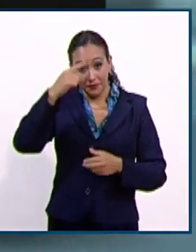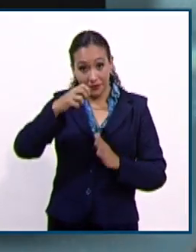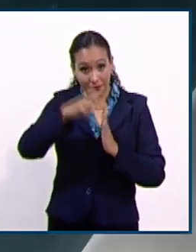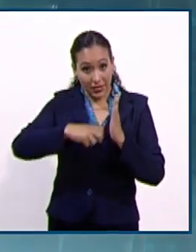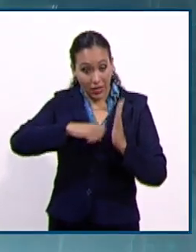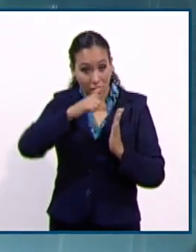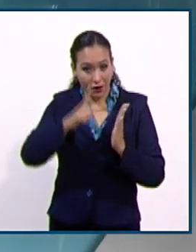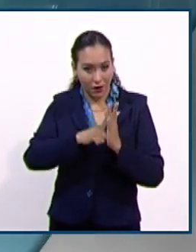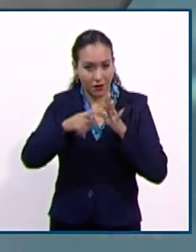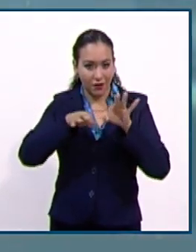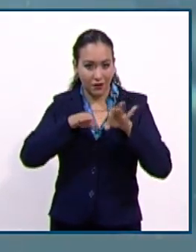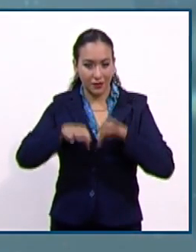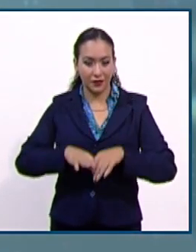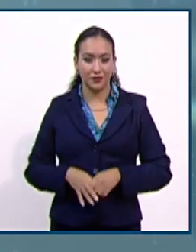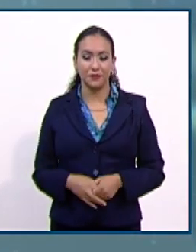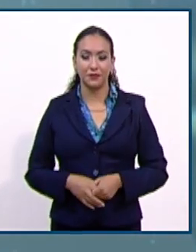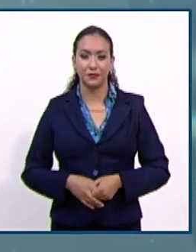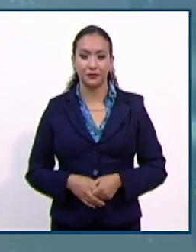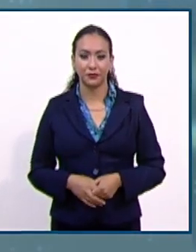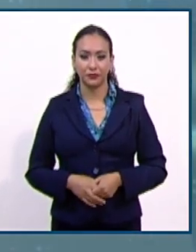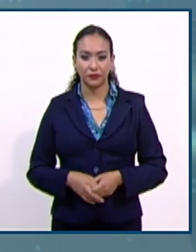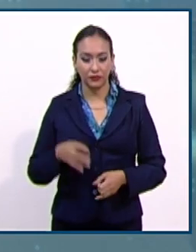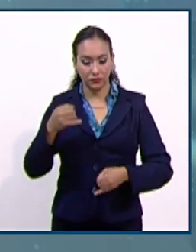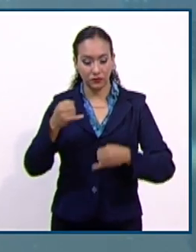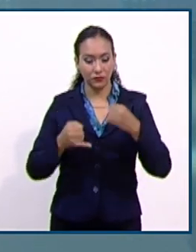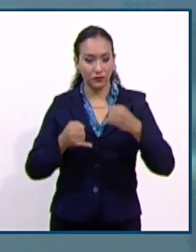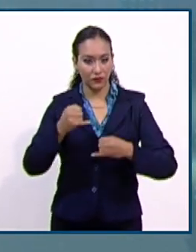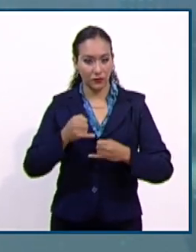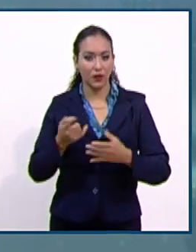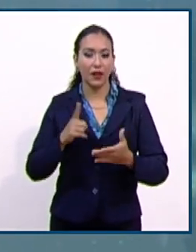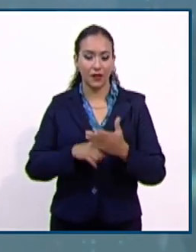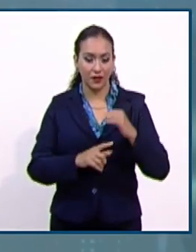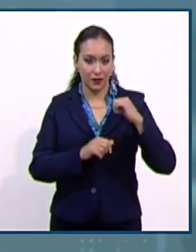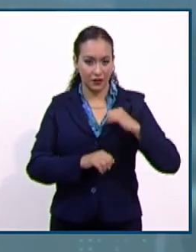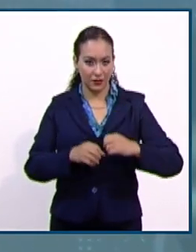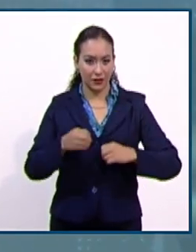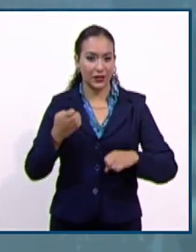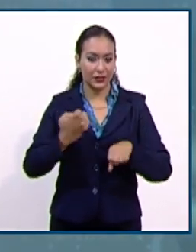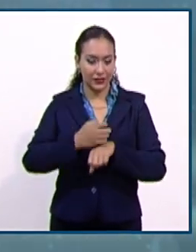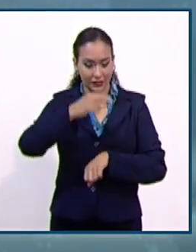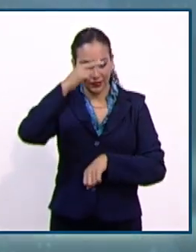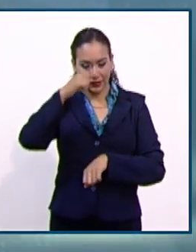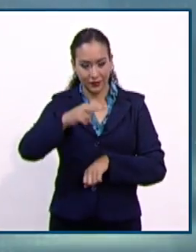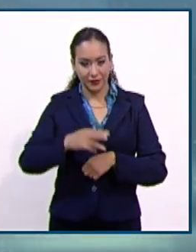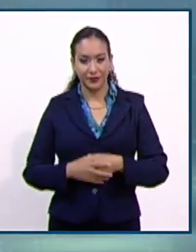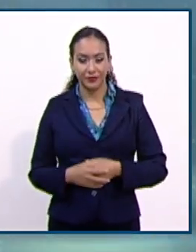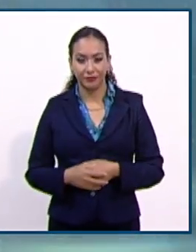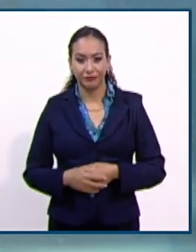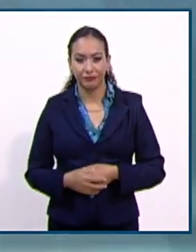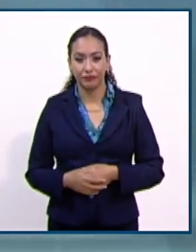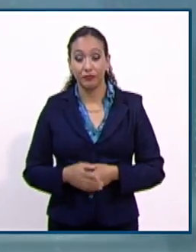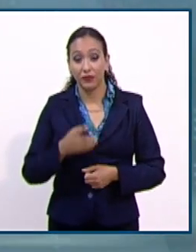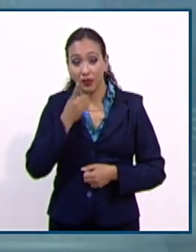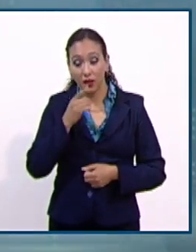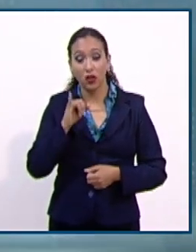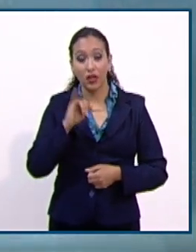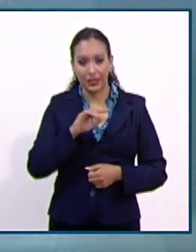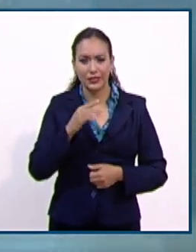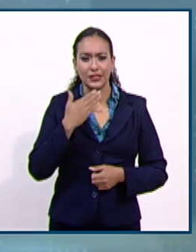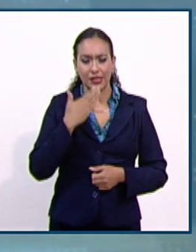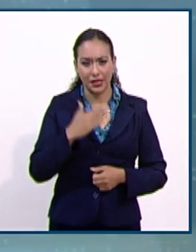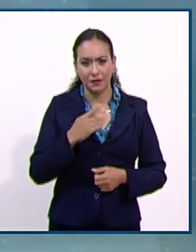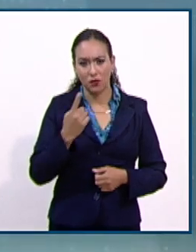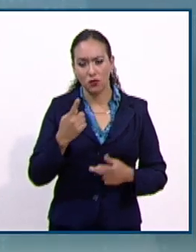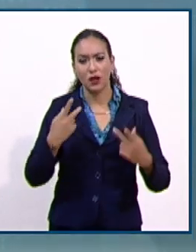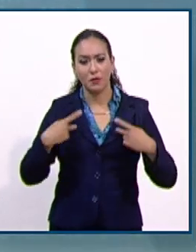laboral. Un juez de control del Poder Judicial del Estado de México decretó como legal la detención de uno